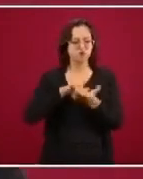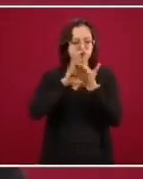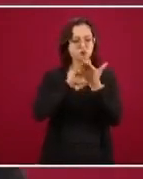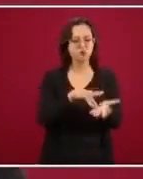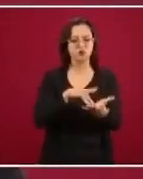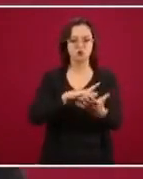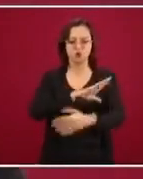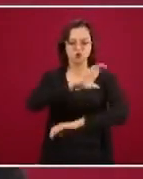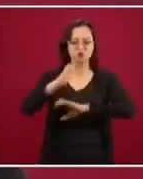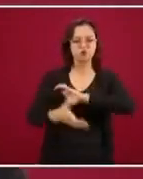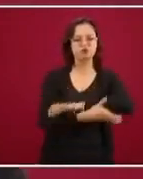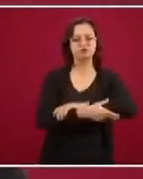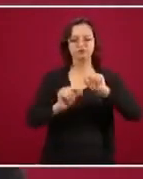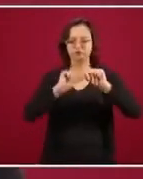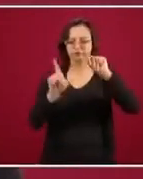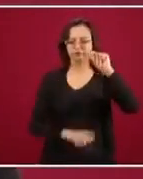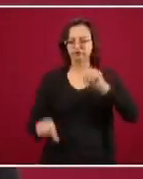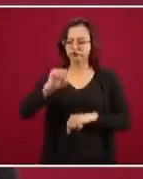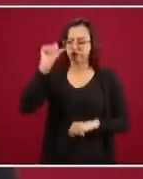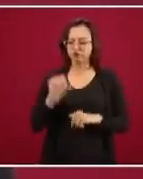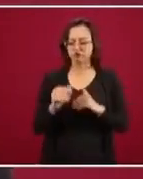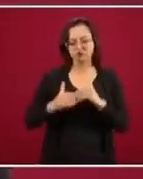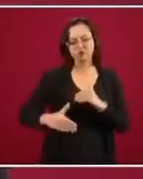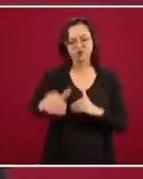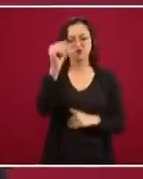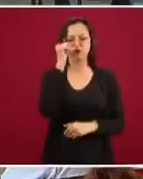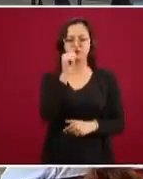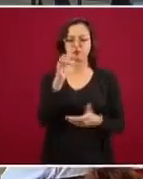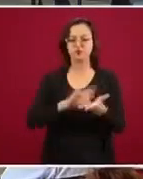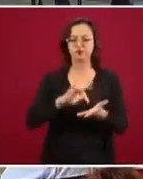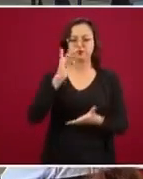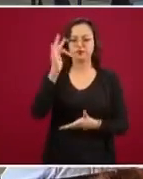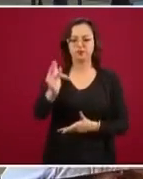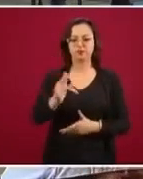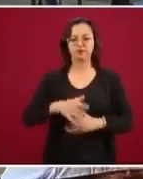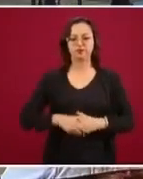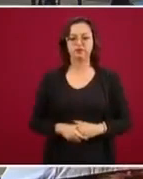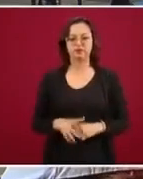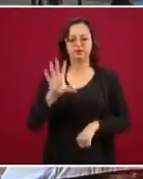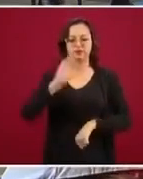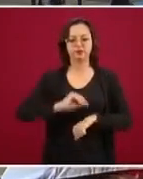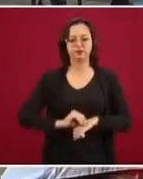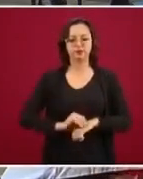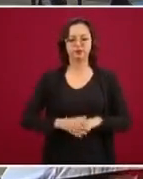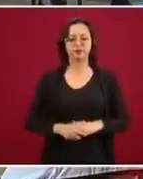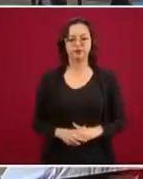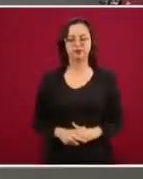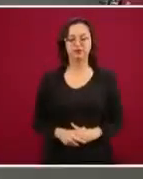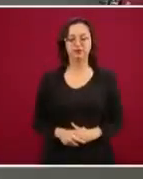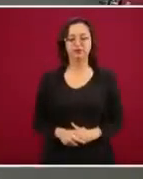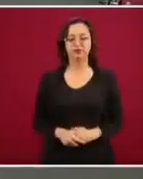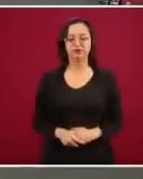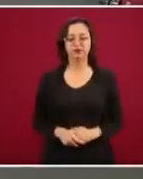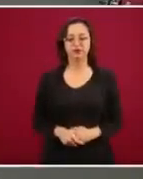apoyar a méxico hoy y siempre gracias con su permiso sr